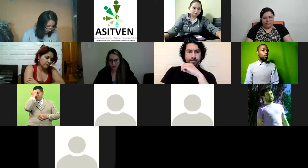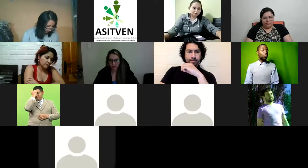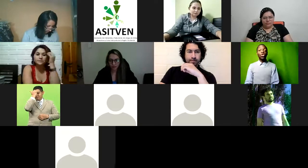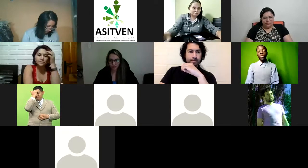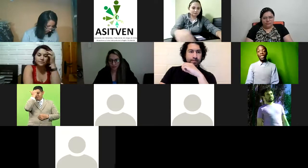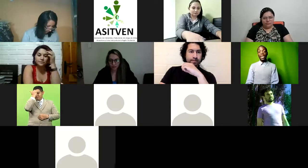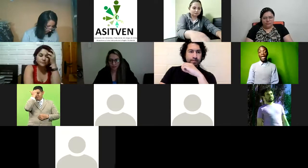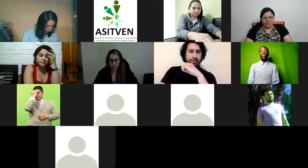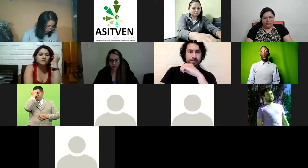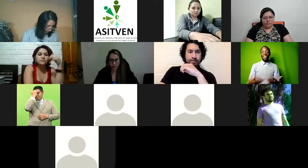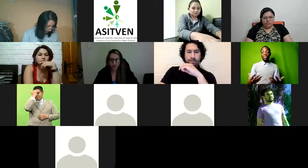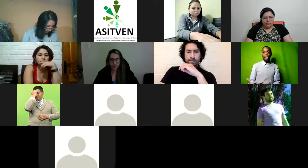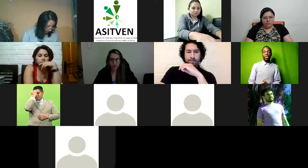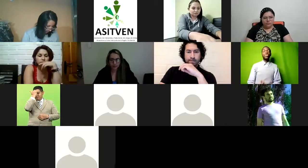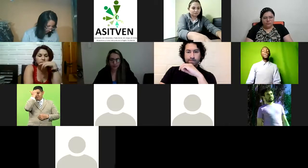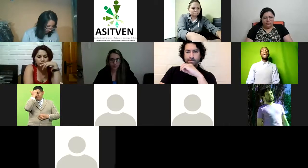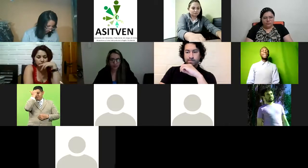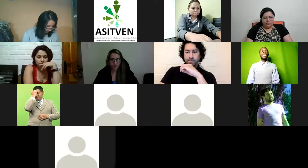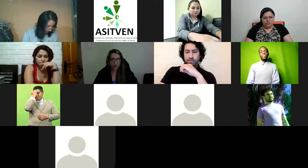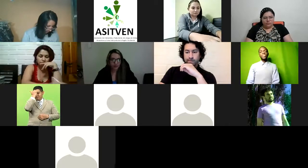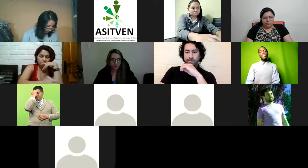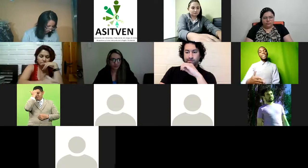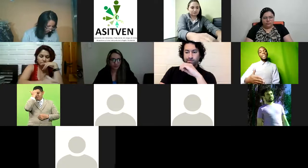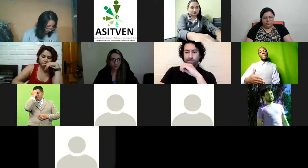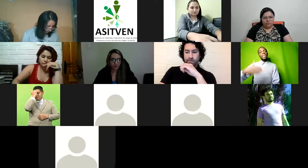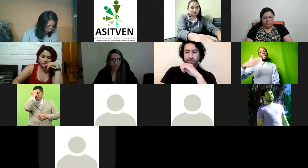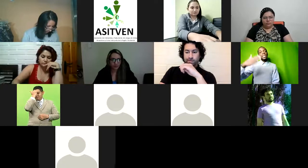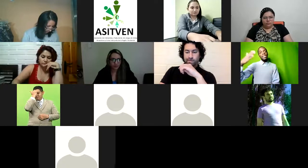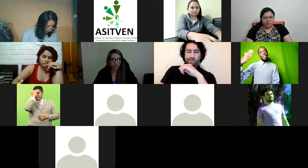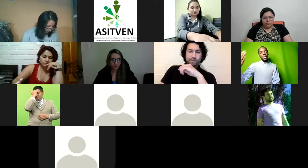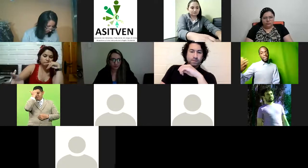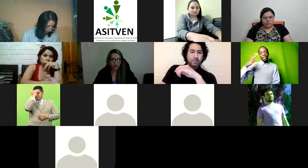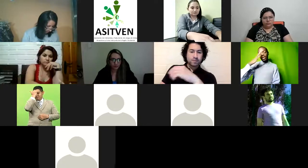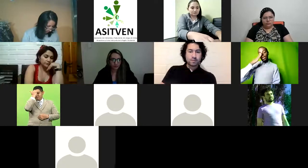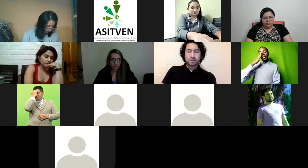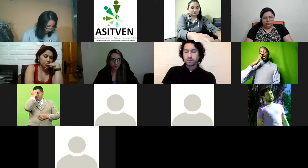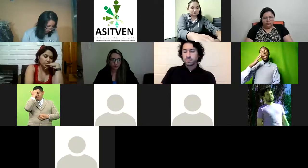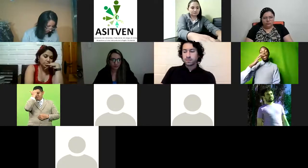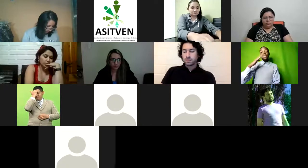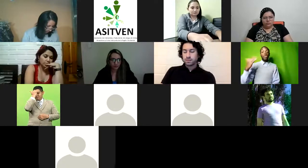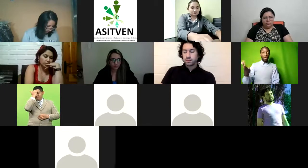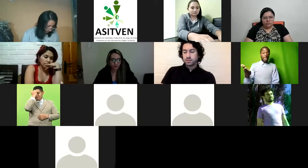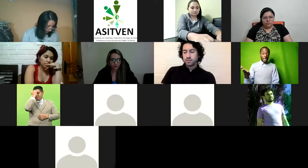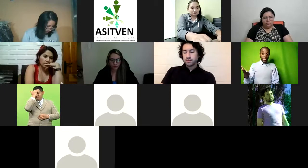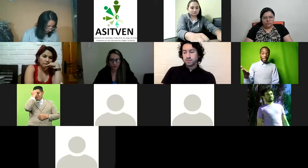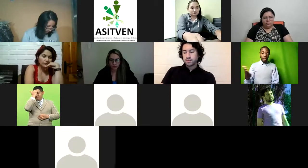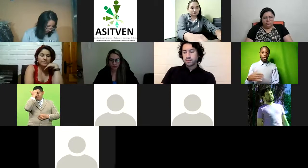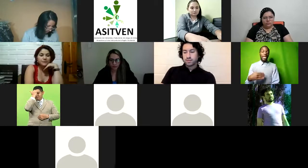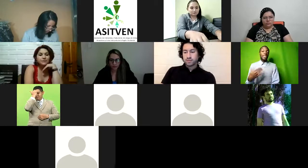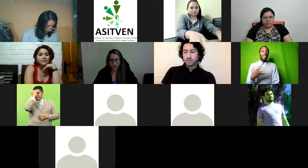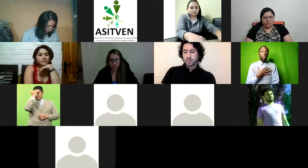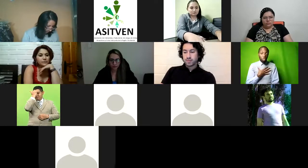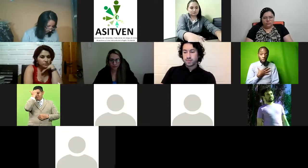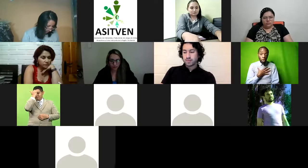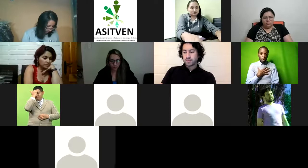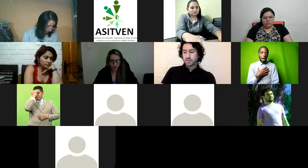un tutor te esté guiando, un experto te esté orientando, y asincrónicas son